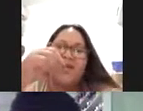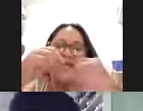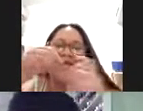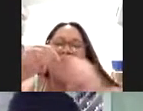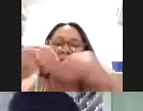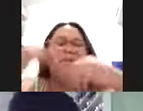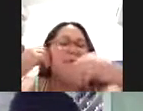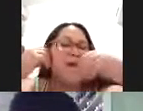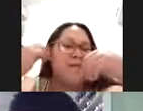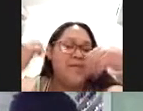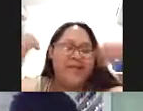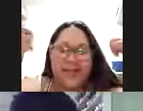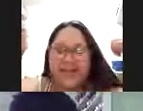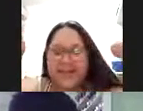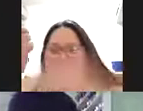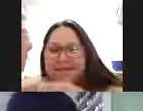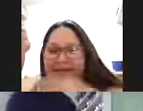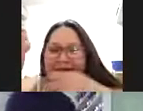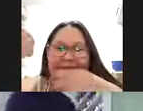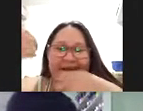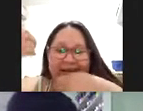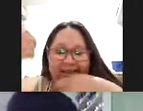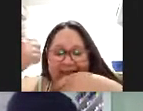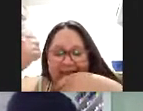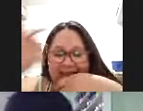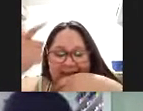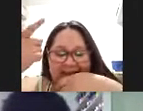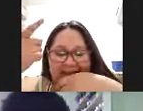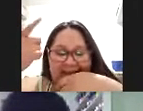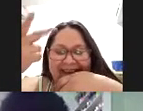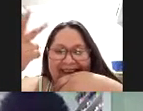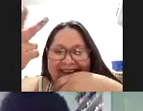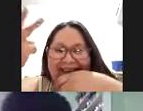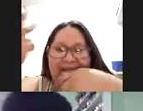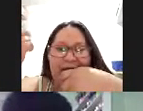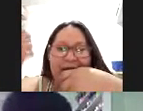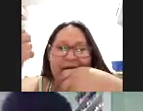Good evening. My middle name is Gloria.